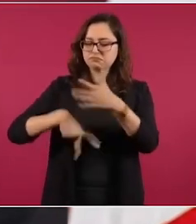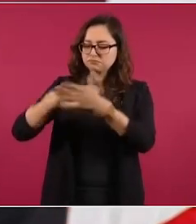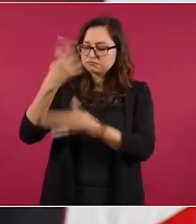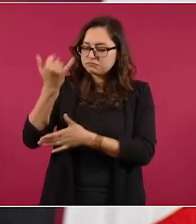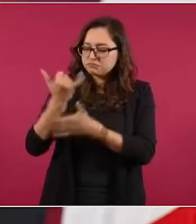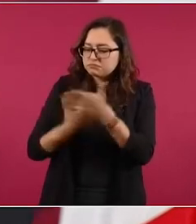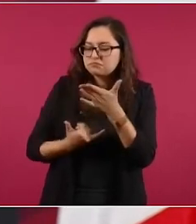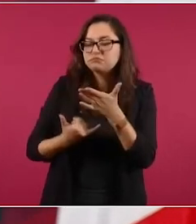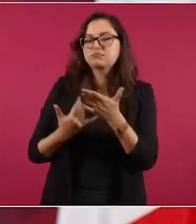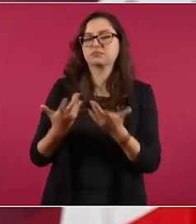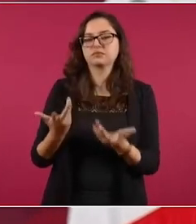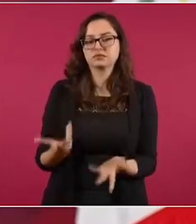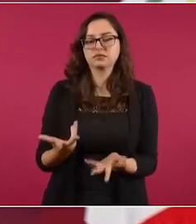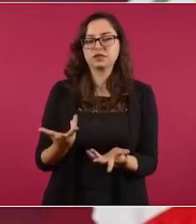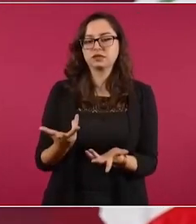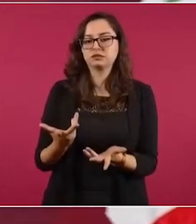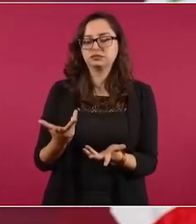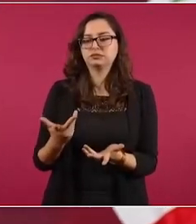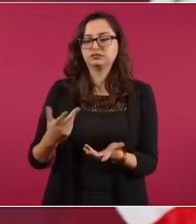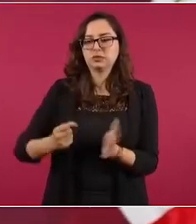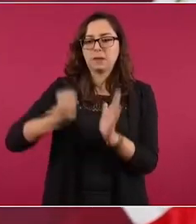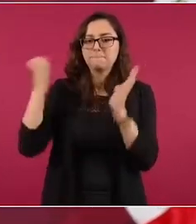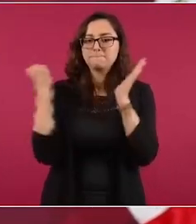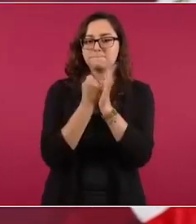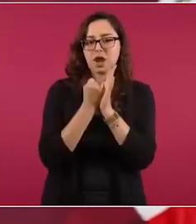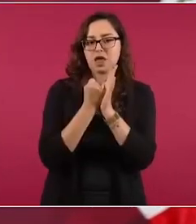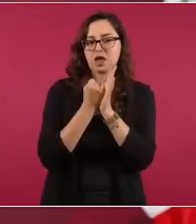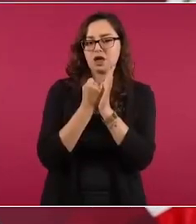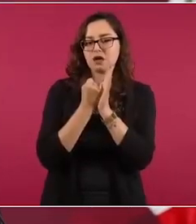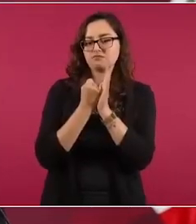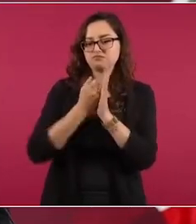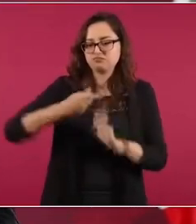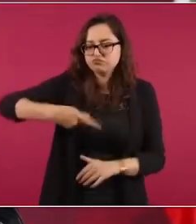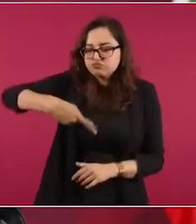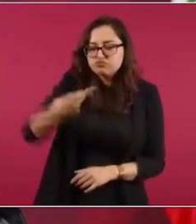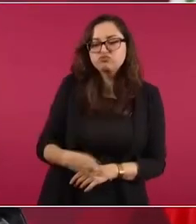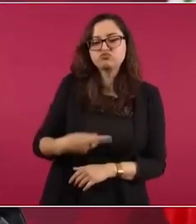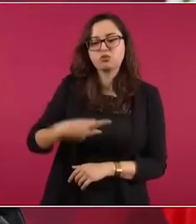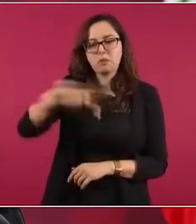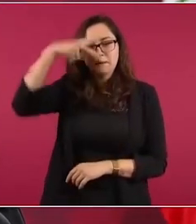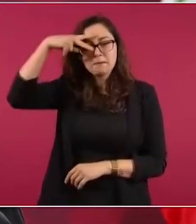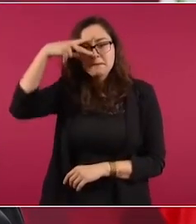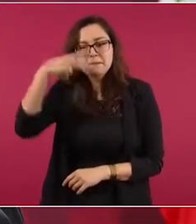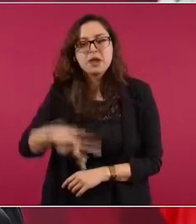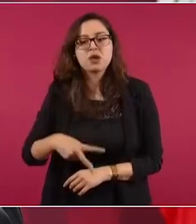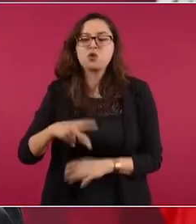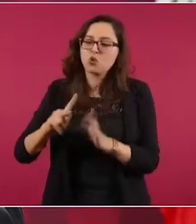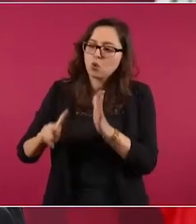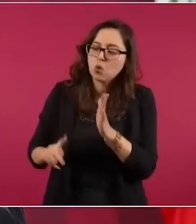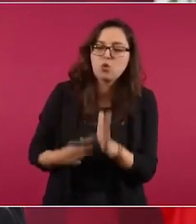para contar con una línea aérea